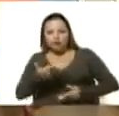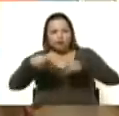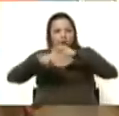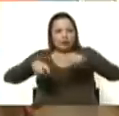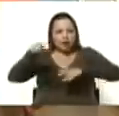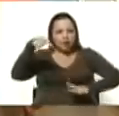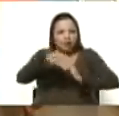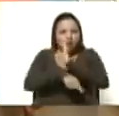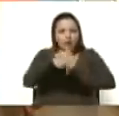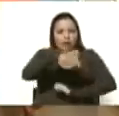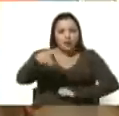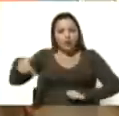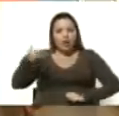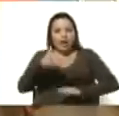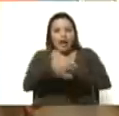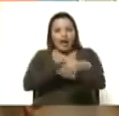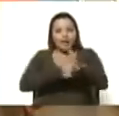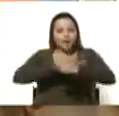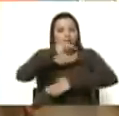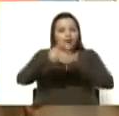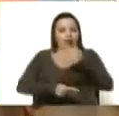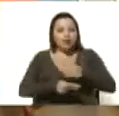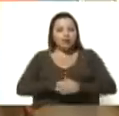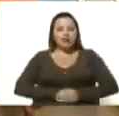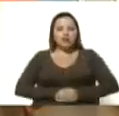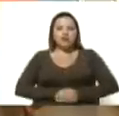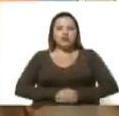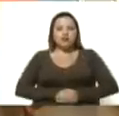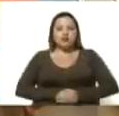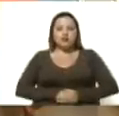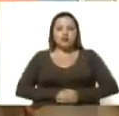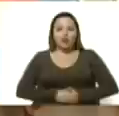la planificaron cobarde y criminalmente